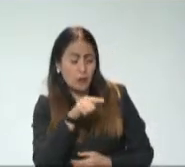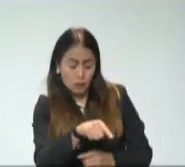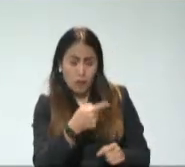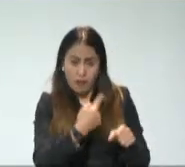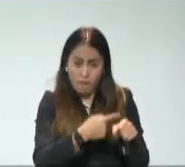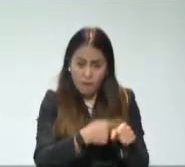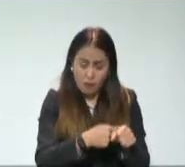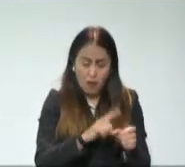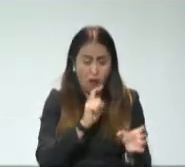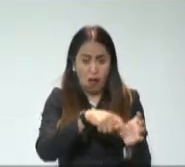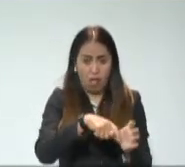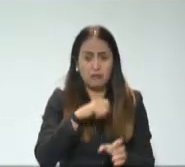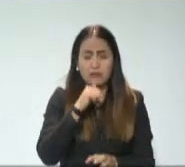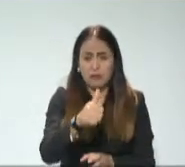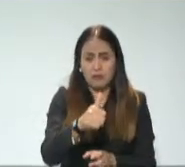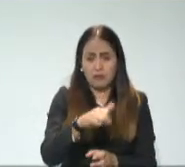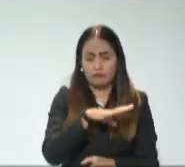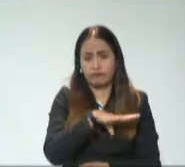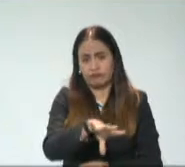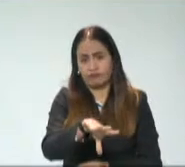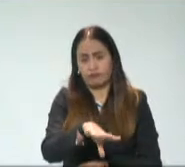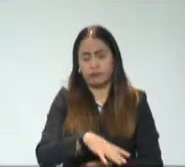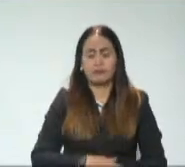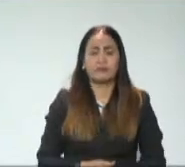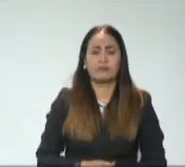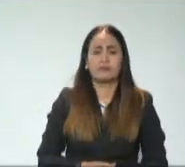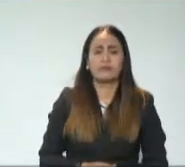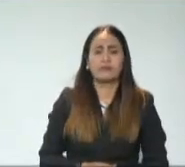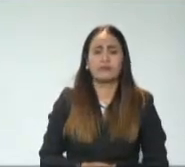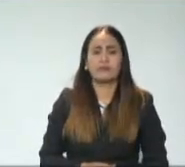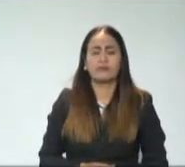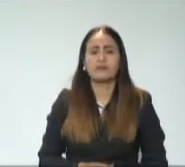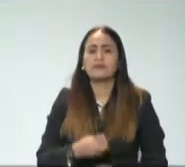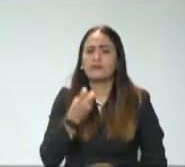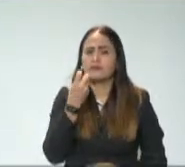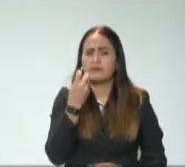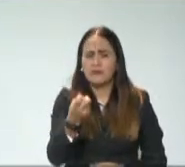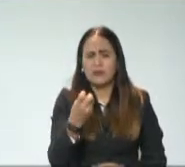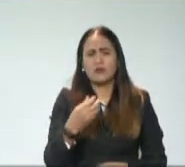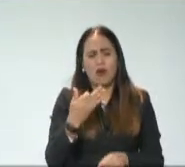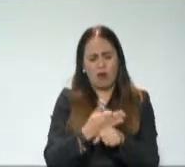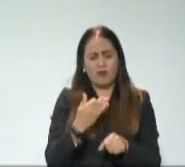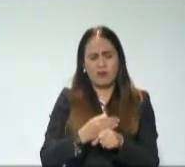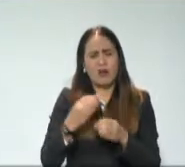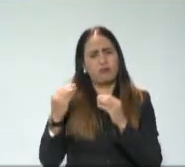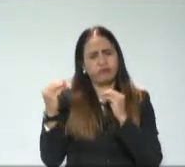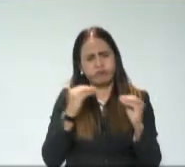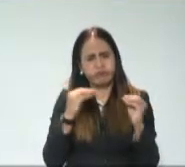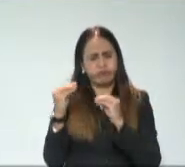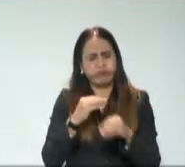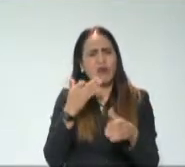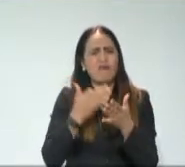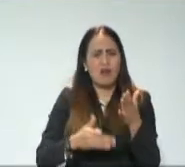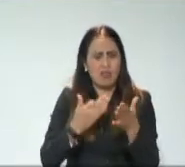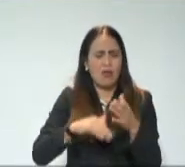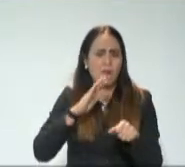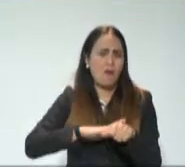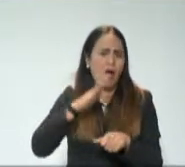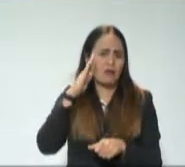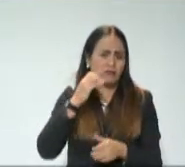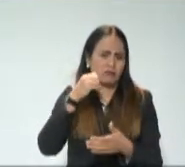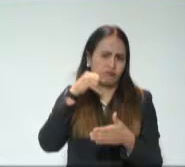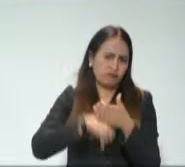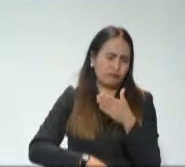personas creo que esto es algo que todavía tiene que ser discuto la pandemia nos